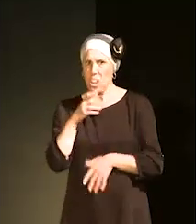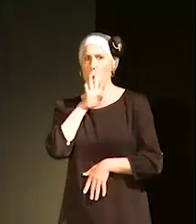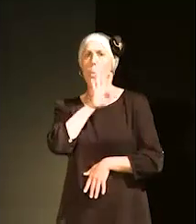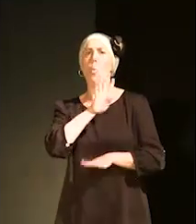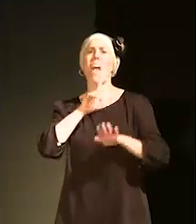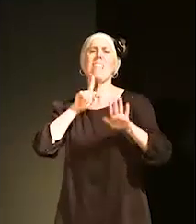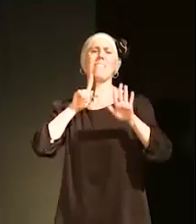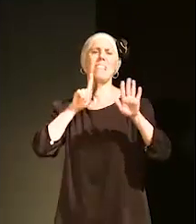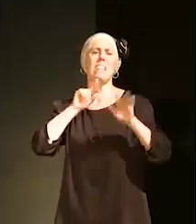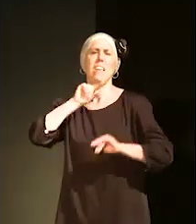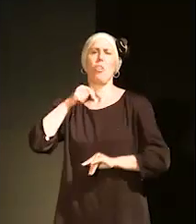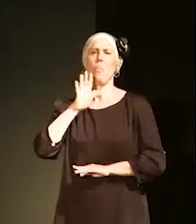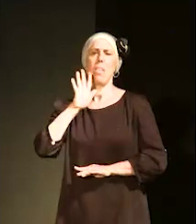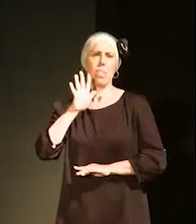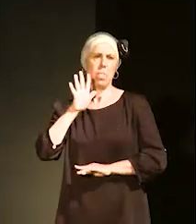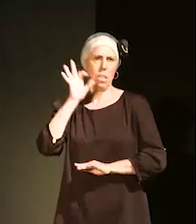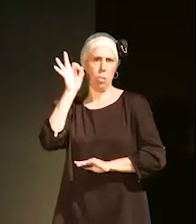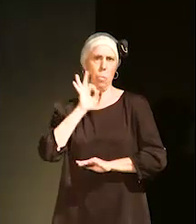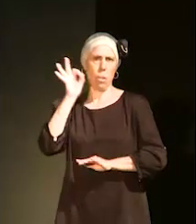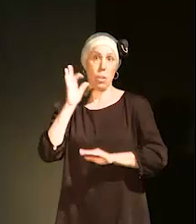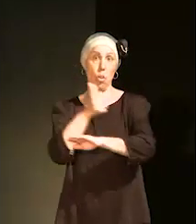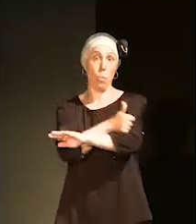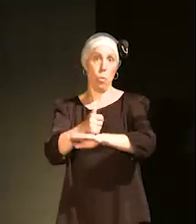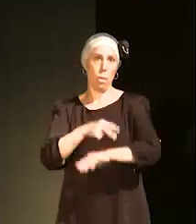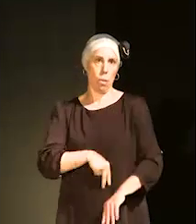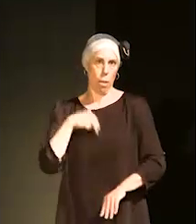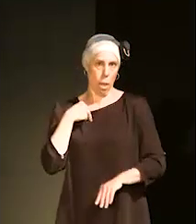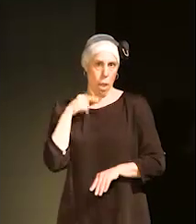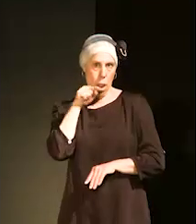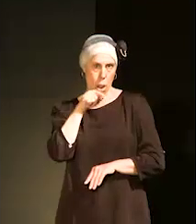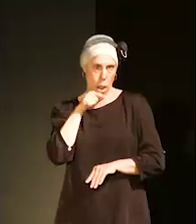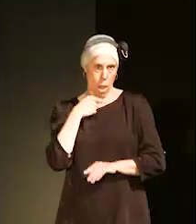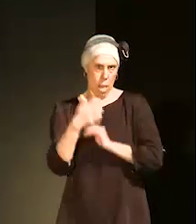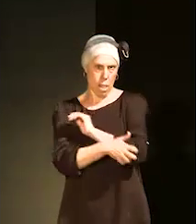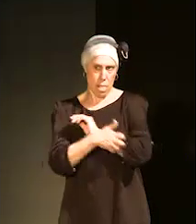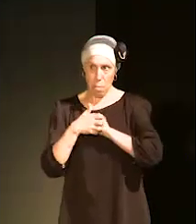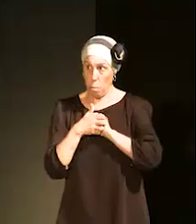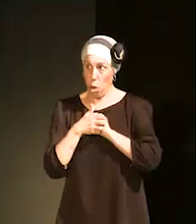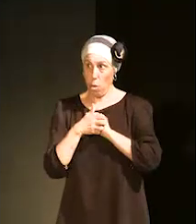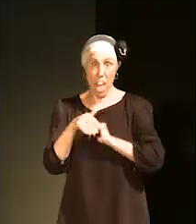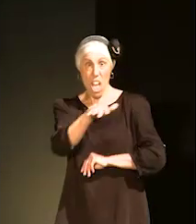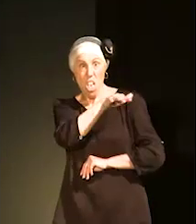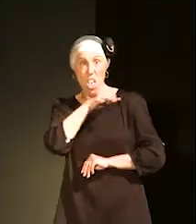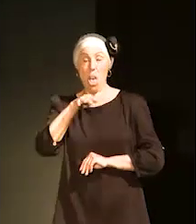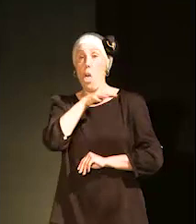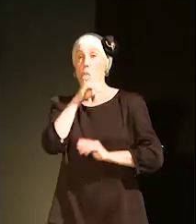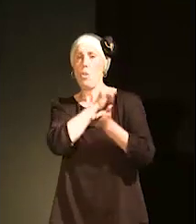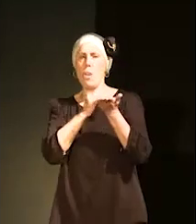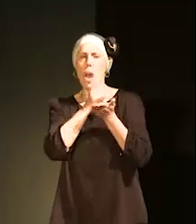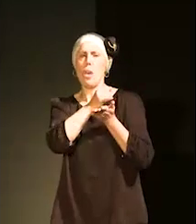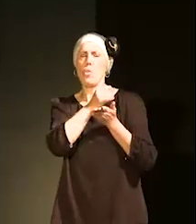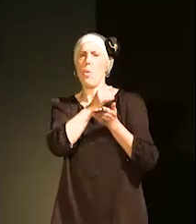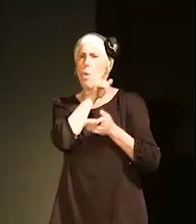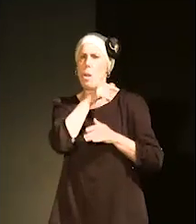46,5 de la población en el área rural los casos alcanzan el 80 por ciento